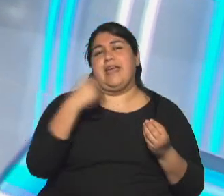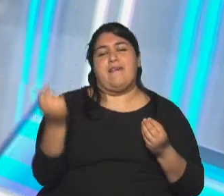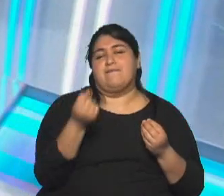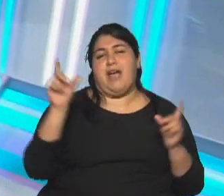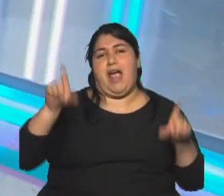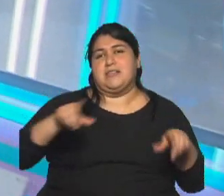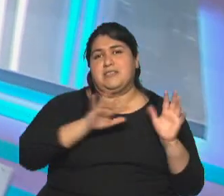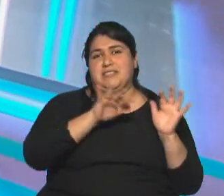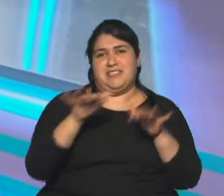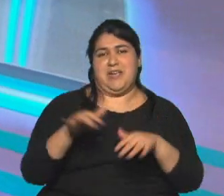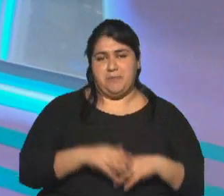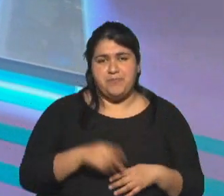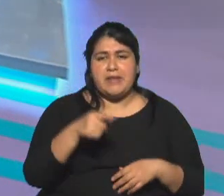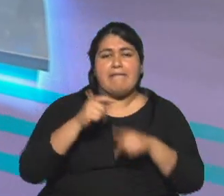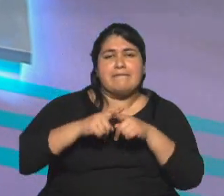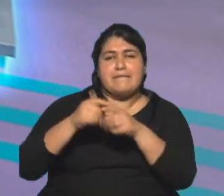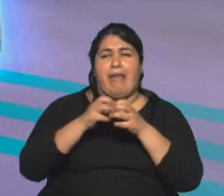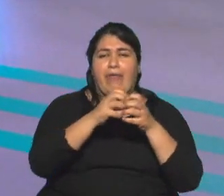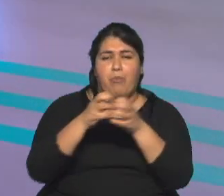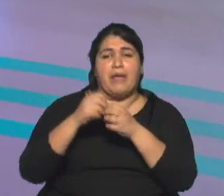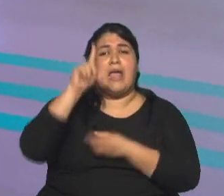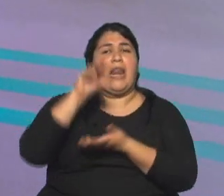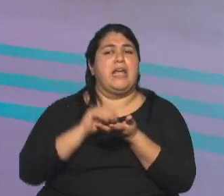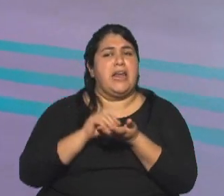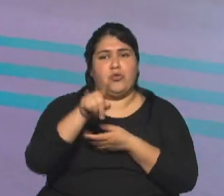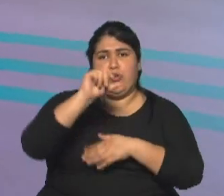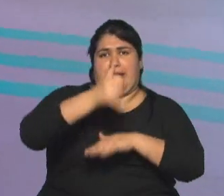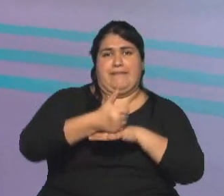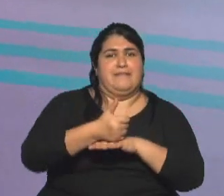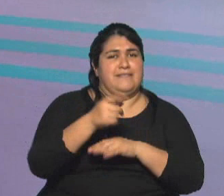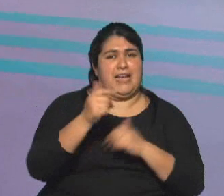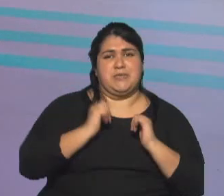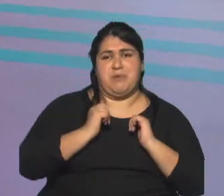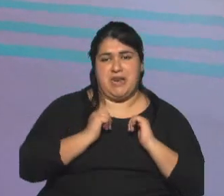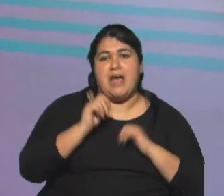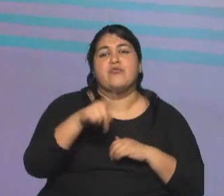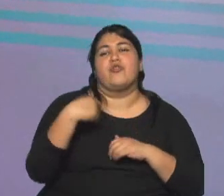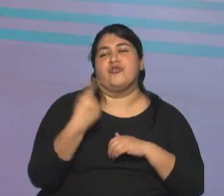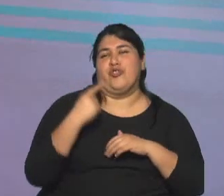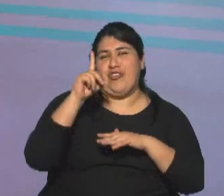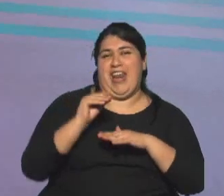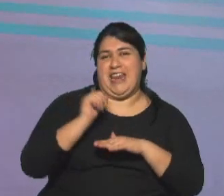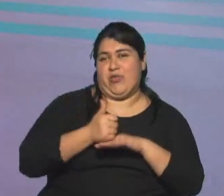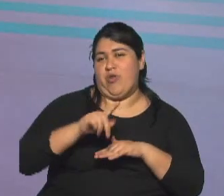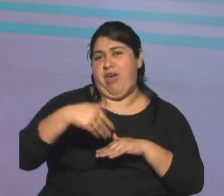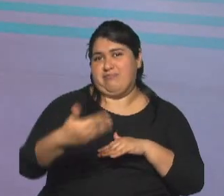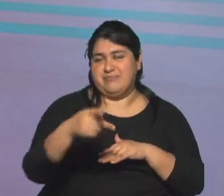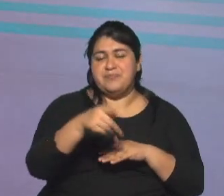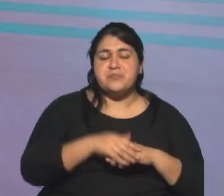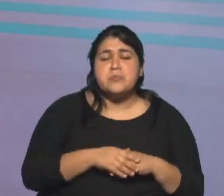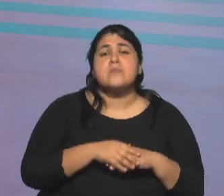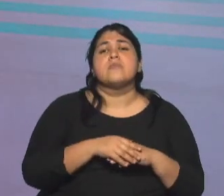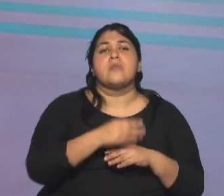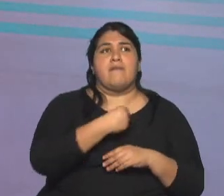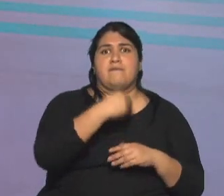muy expectantes con el debate que se lleva a cabo en la legislatura. Allí estamos, en la puerta de la legislatura y en medio justamente de los hinchas